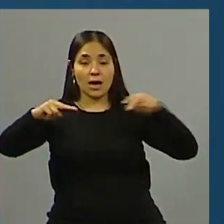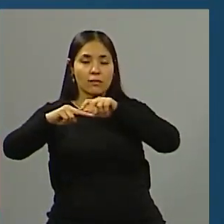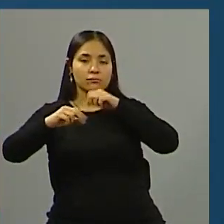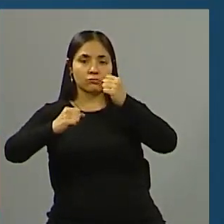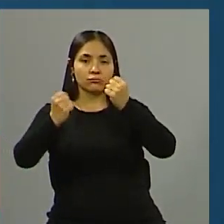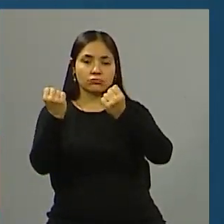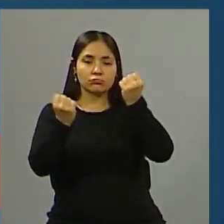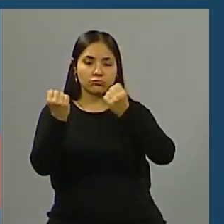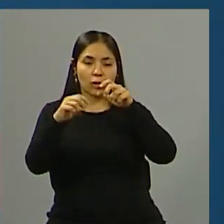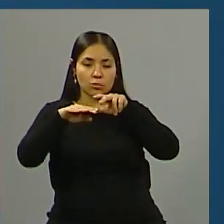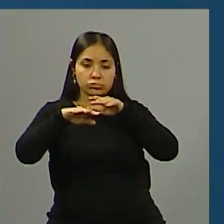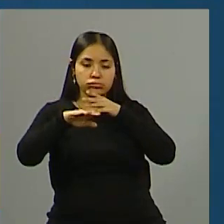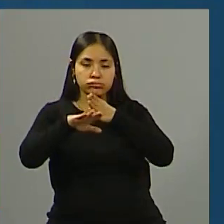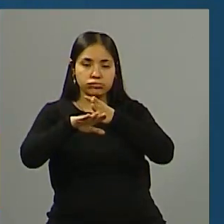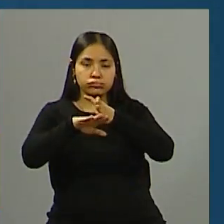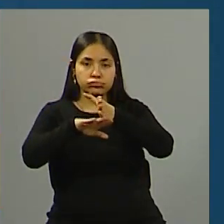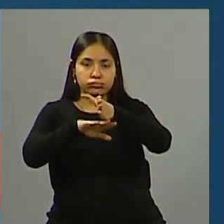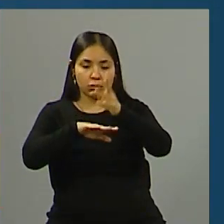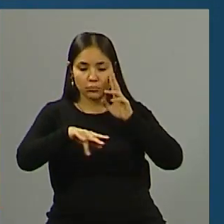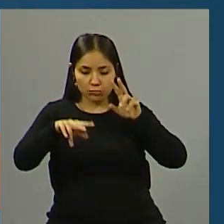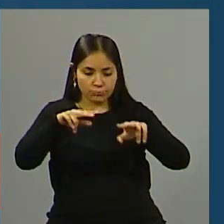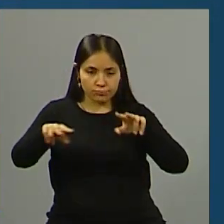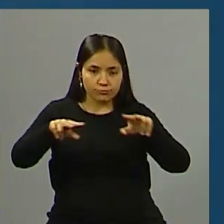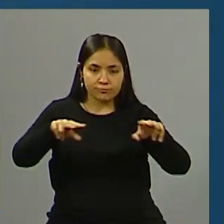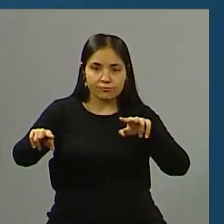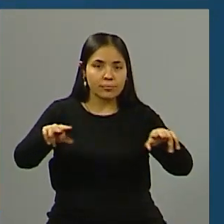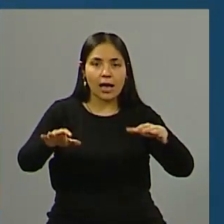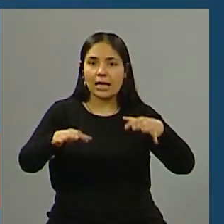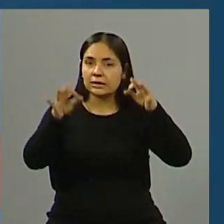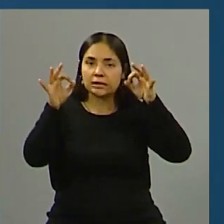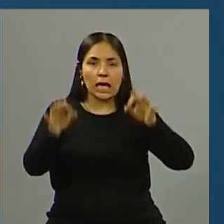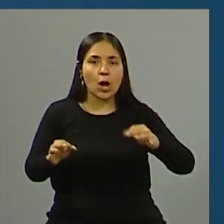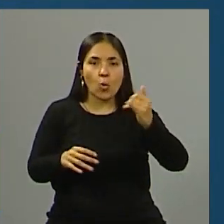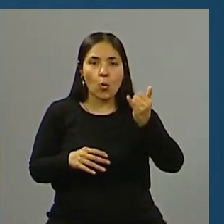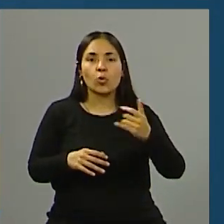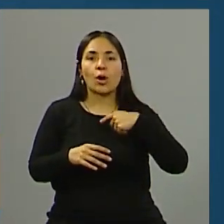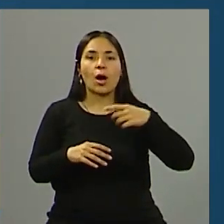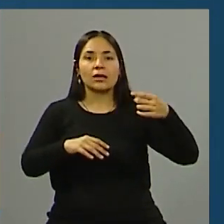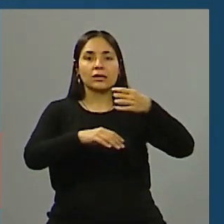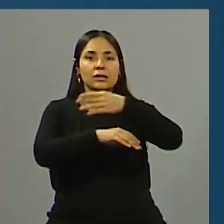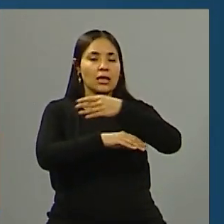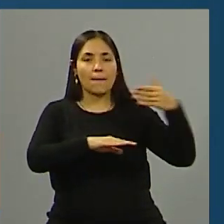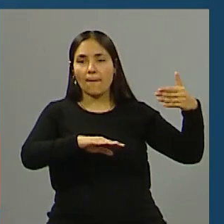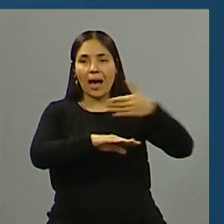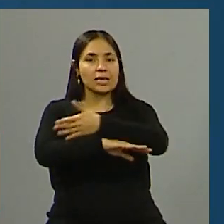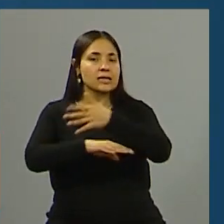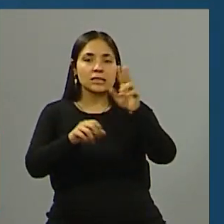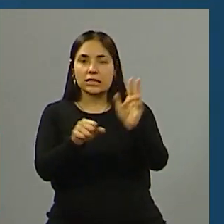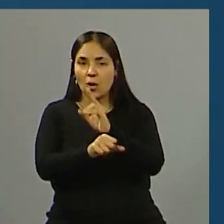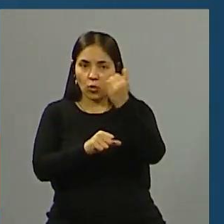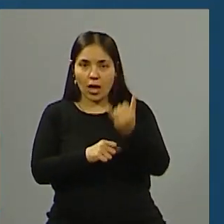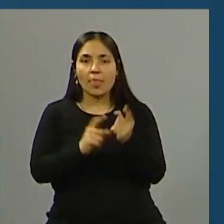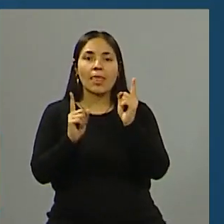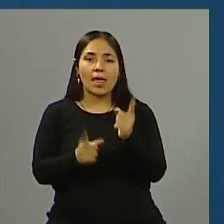de pasajeros. Esto es para tener la seguridad que la vía esté en condiciones de que el tren pueda pasar con seguridad, pero también tenemos un